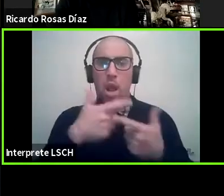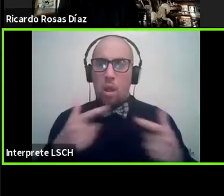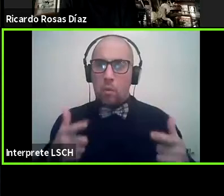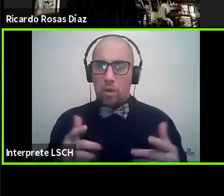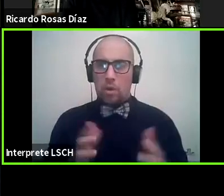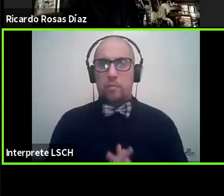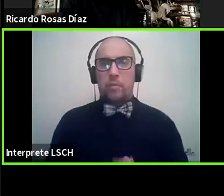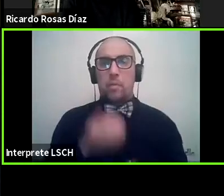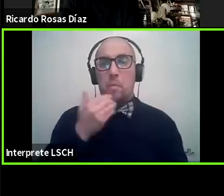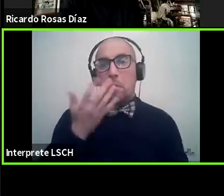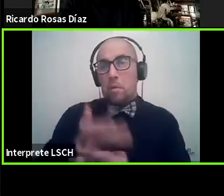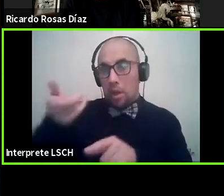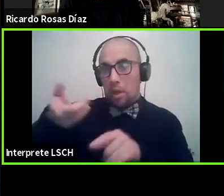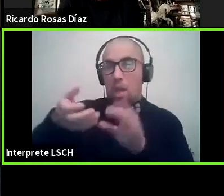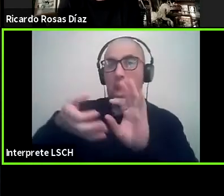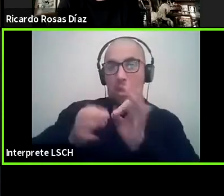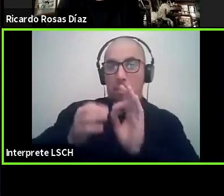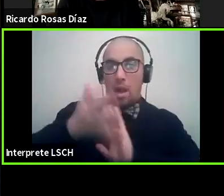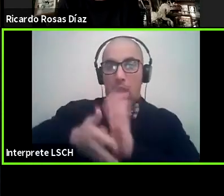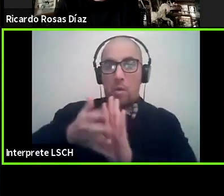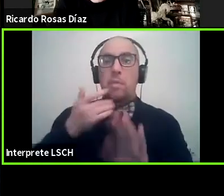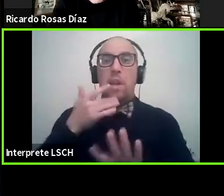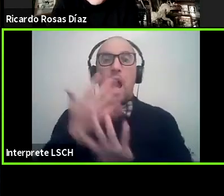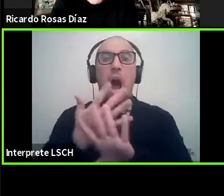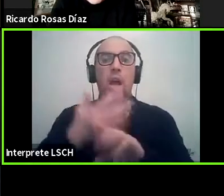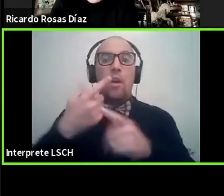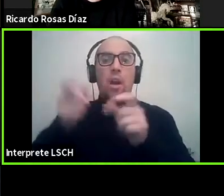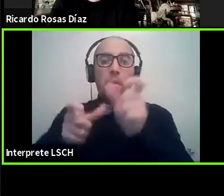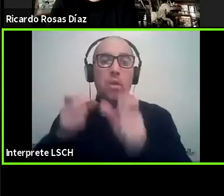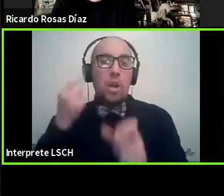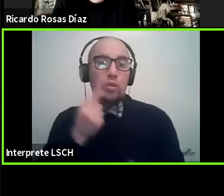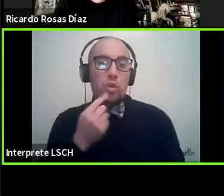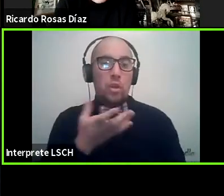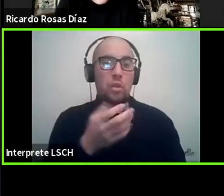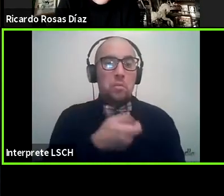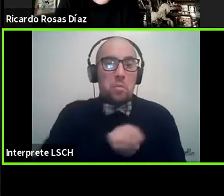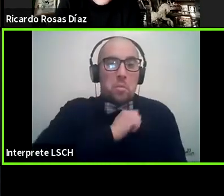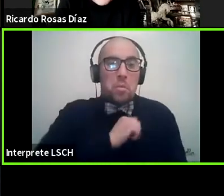Que tenemos intérprete de lengua de señas, porque claro, hay personas que simplemente no entienden